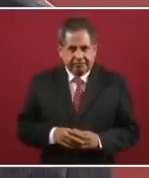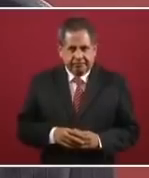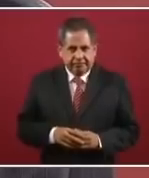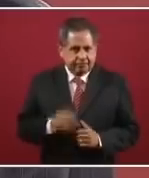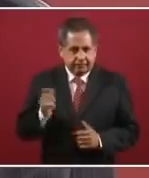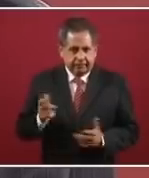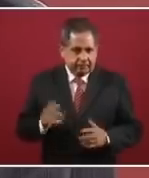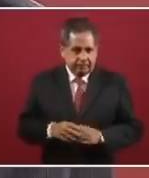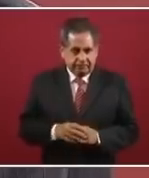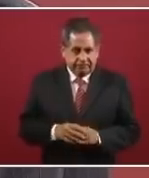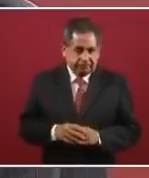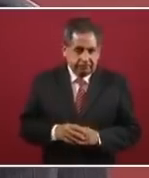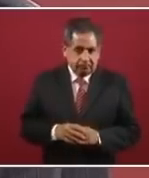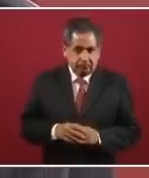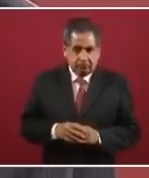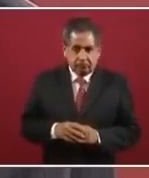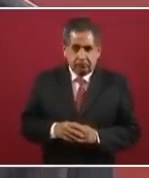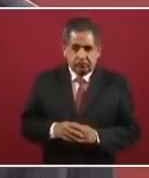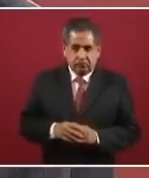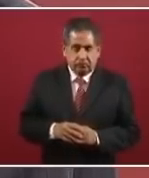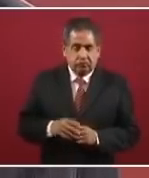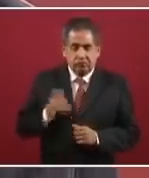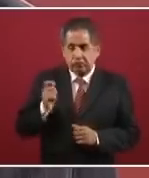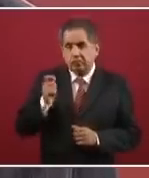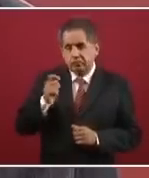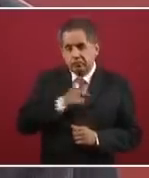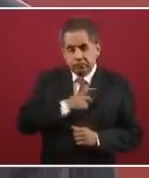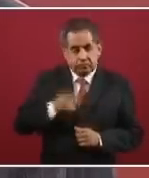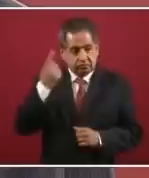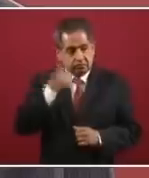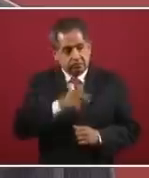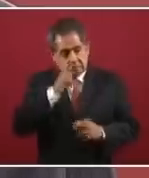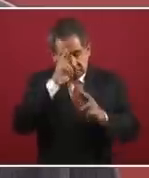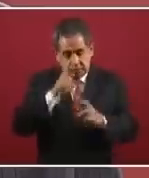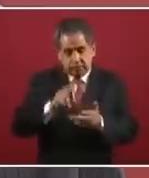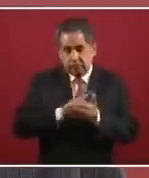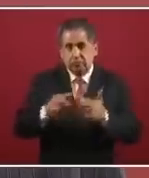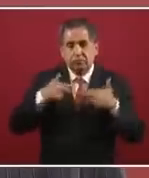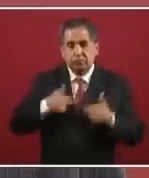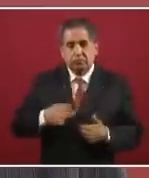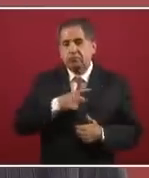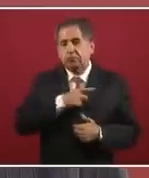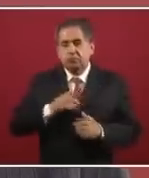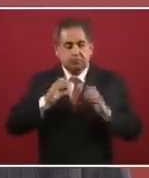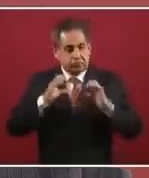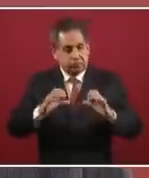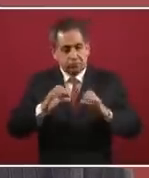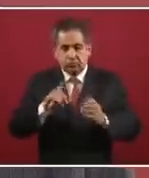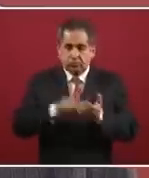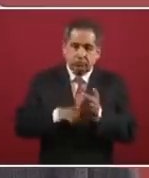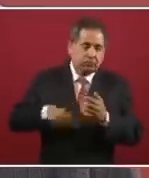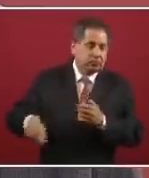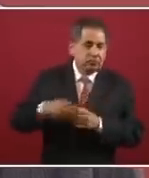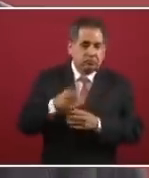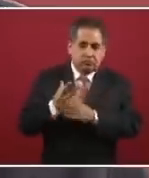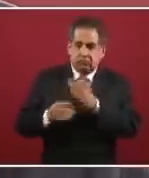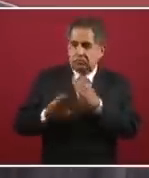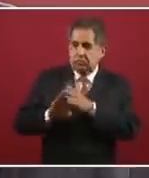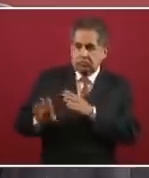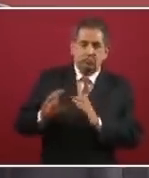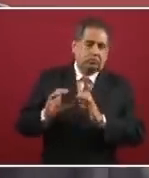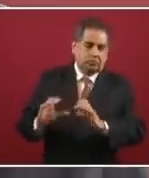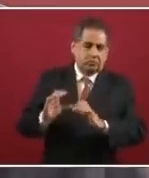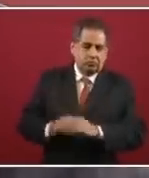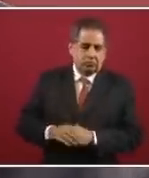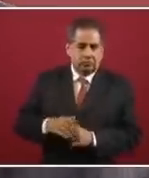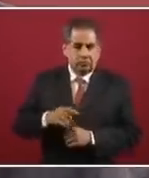Porque hay la instrucción de respetar los derechos humanos, de cuidar a los migrantes. La preocupación